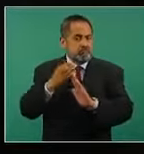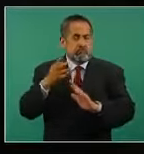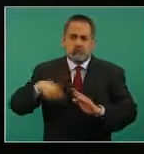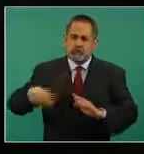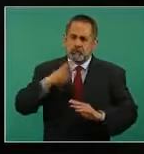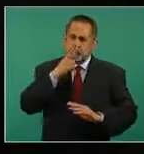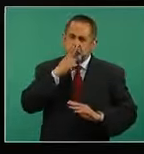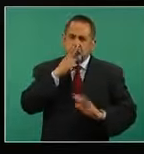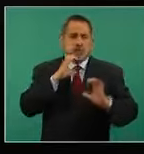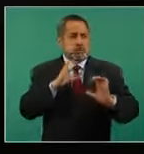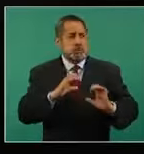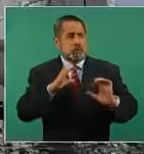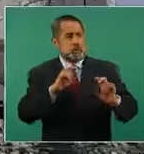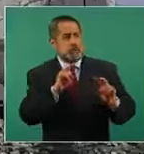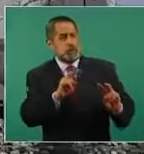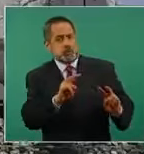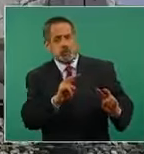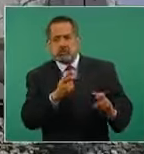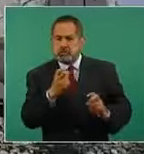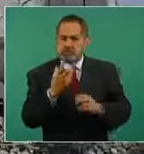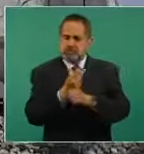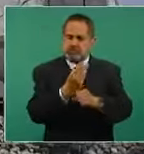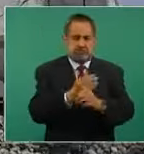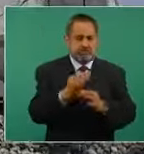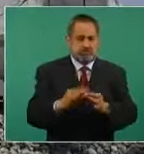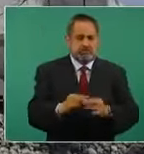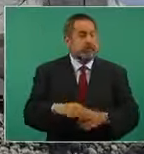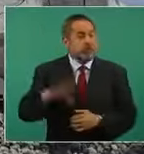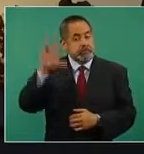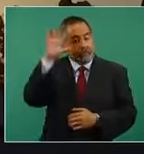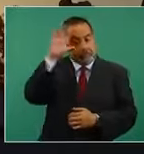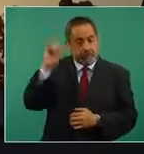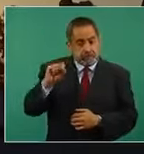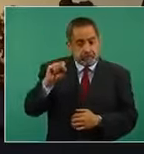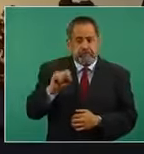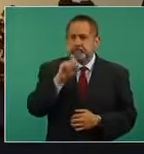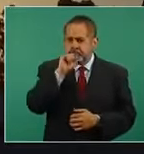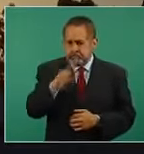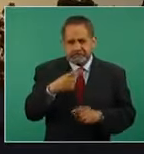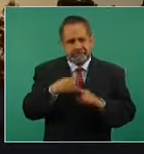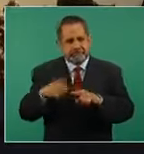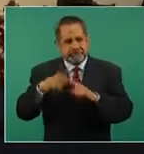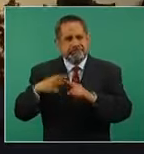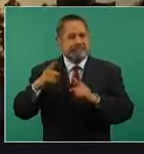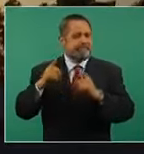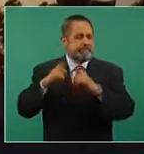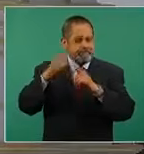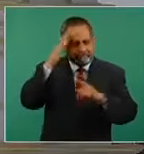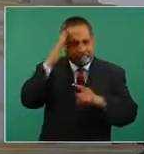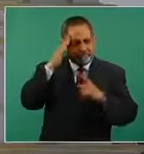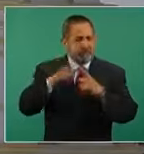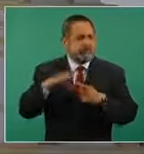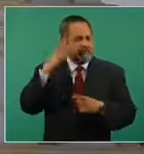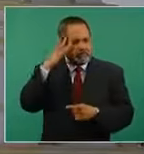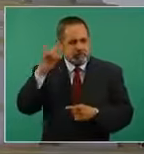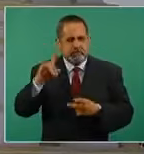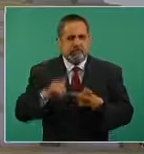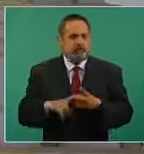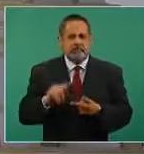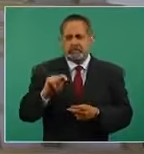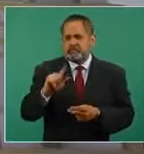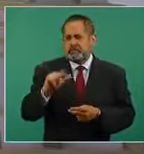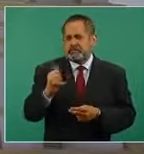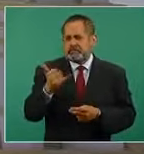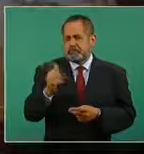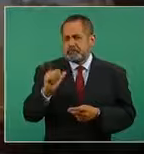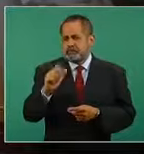comunidades en morelos se rehabilitaron varias capillas en cuernavaca miacatlán y tlayacapan